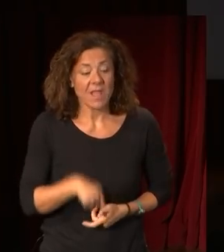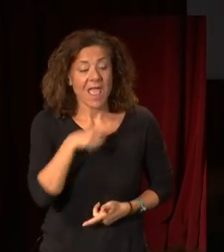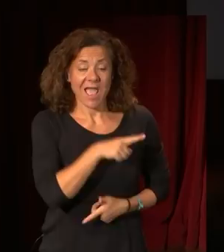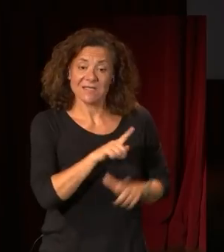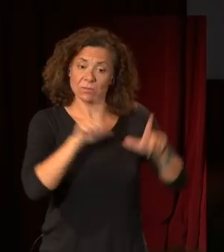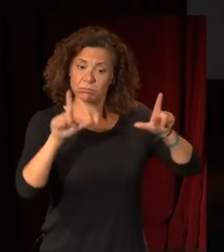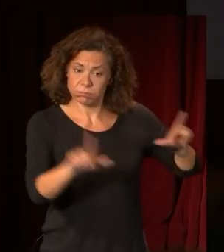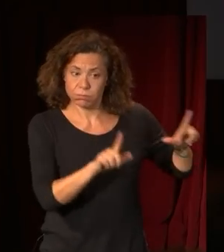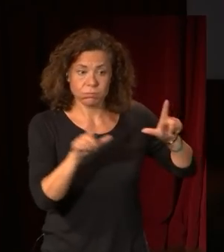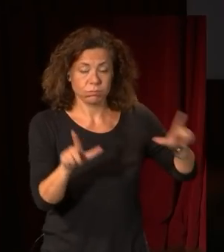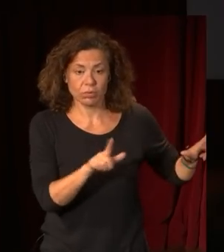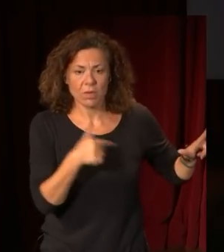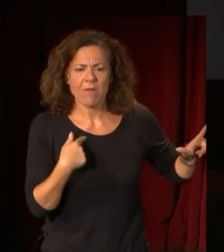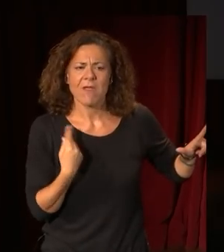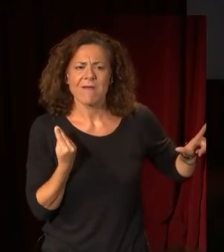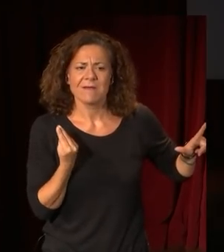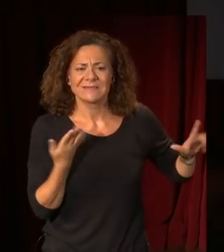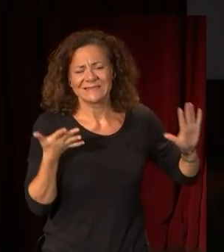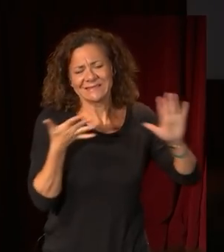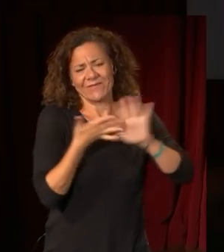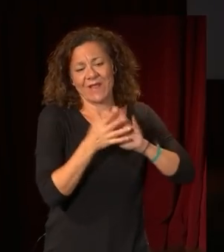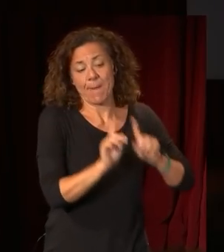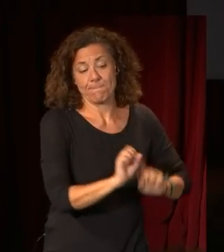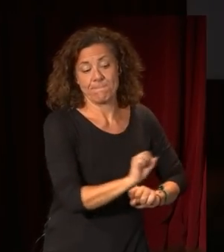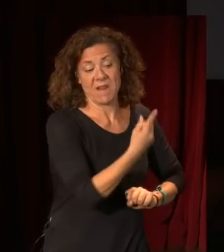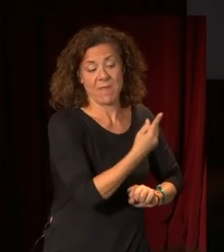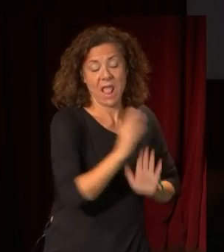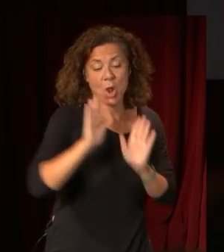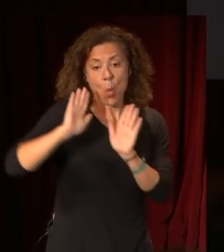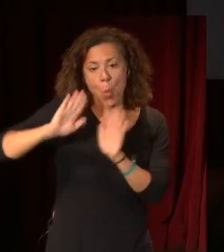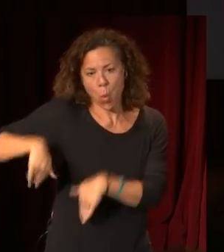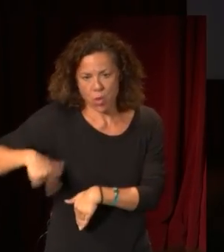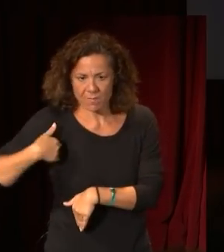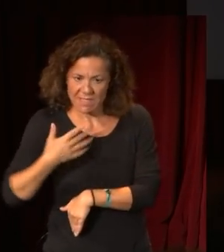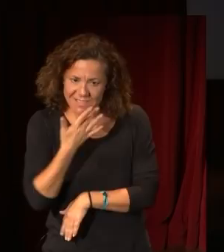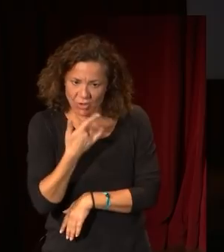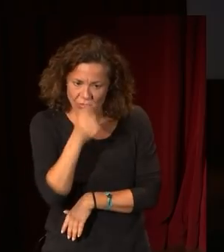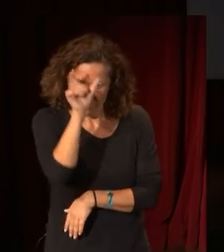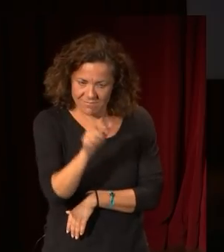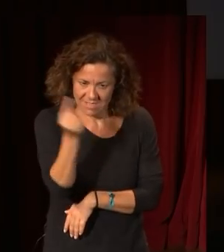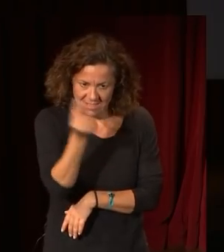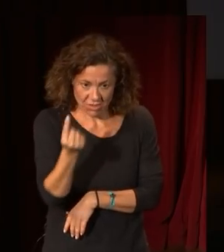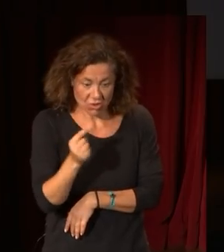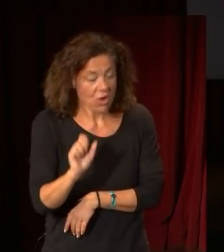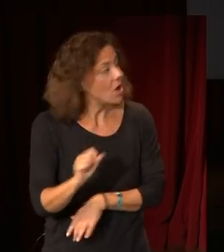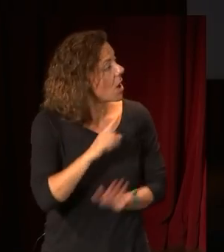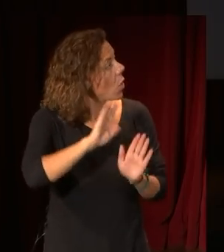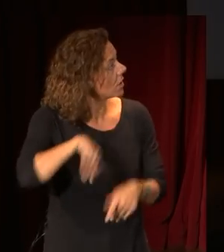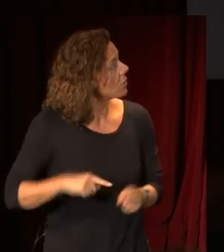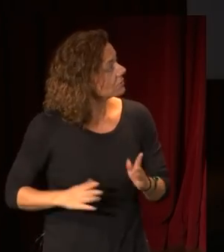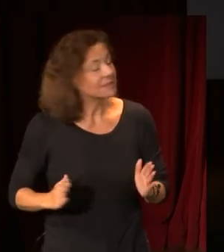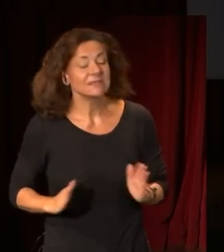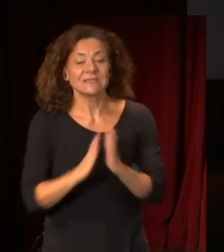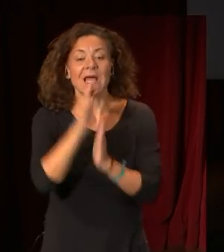obras que viene aquí puntúan o marcan la primera y la última obra conocida de bermejo la primera desde este espléndido sanmiguel